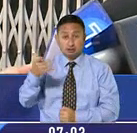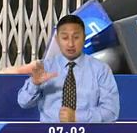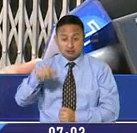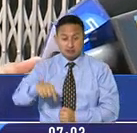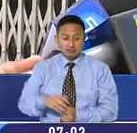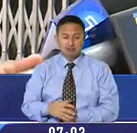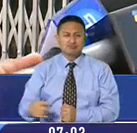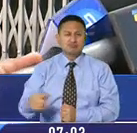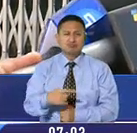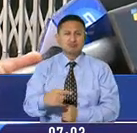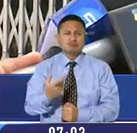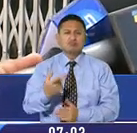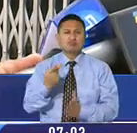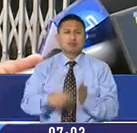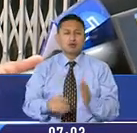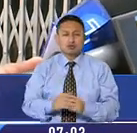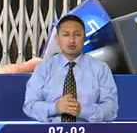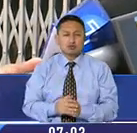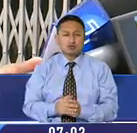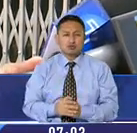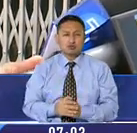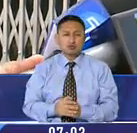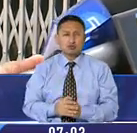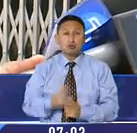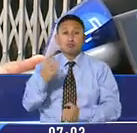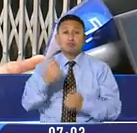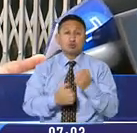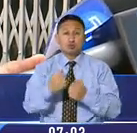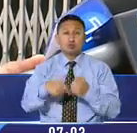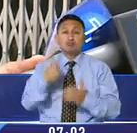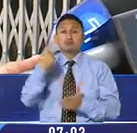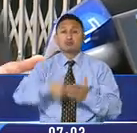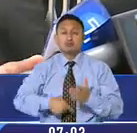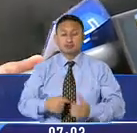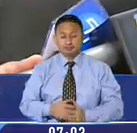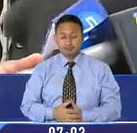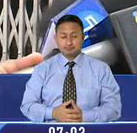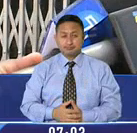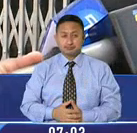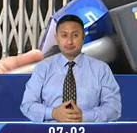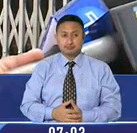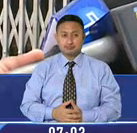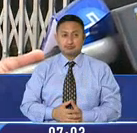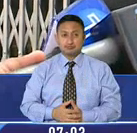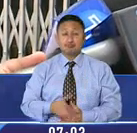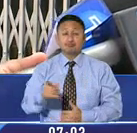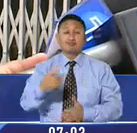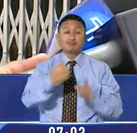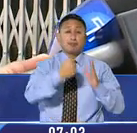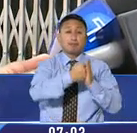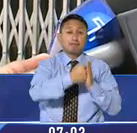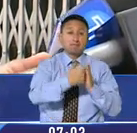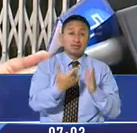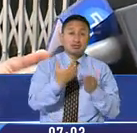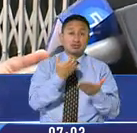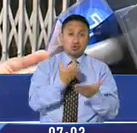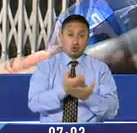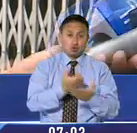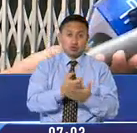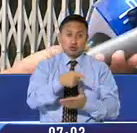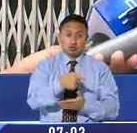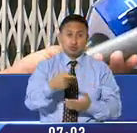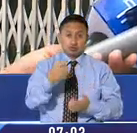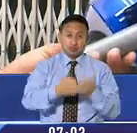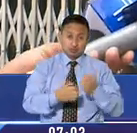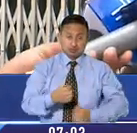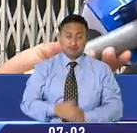determinará exactamente cuál ha sido no solo la vulneración como tal de derechos, sino el impacto económico que esos delitos han tenido.